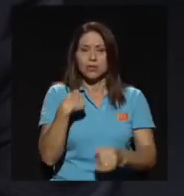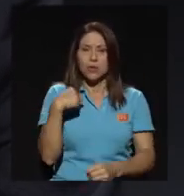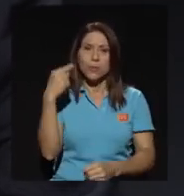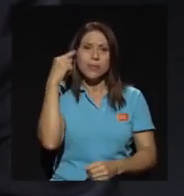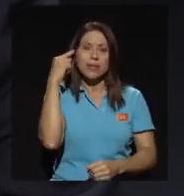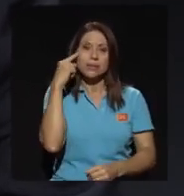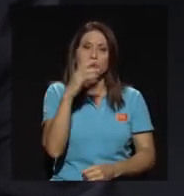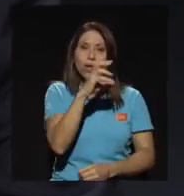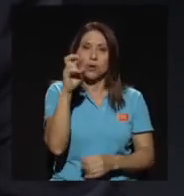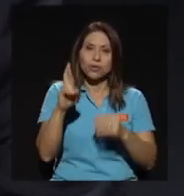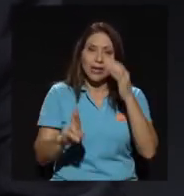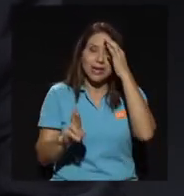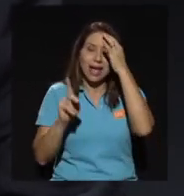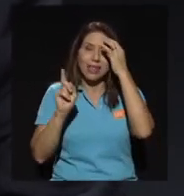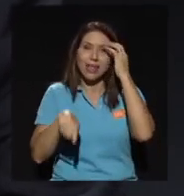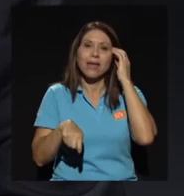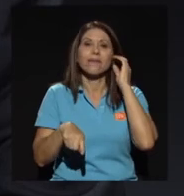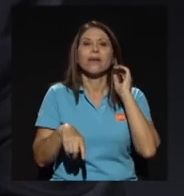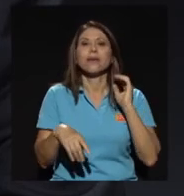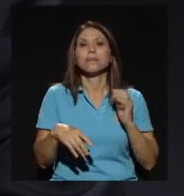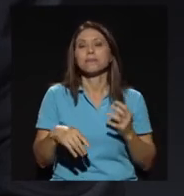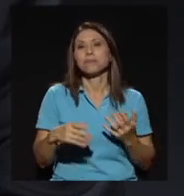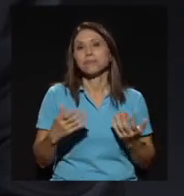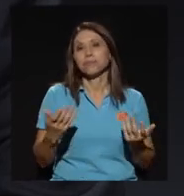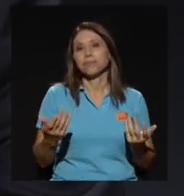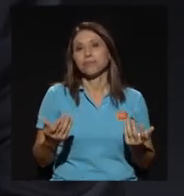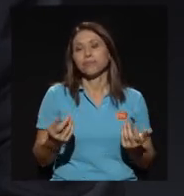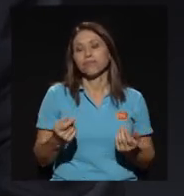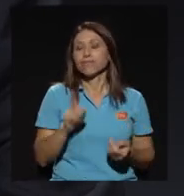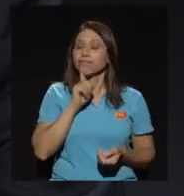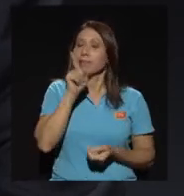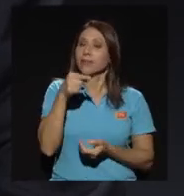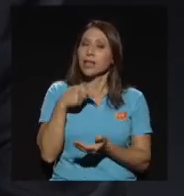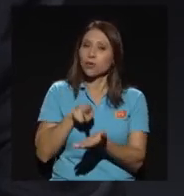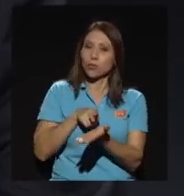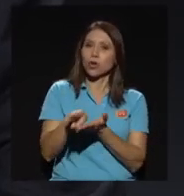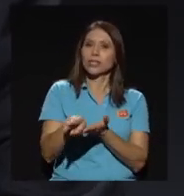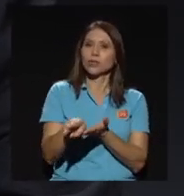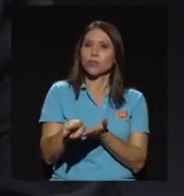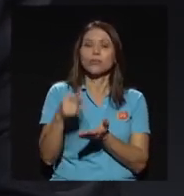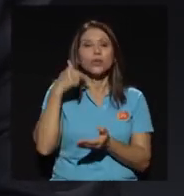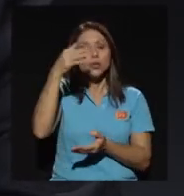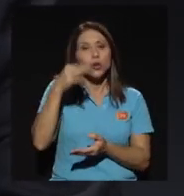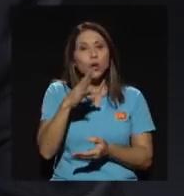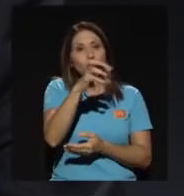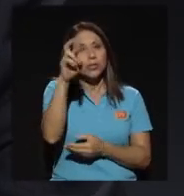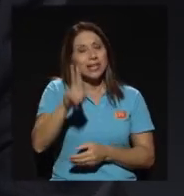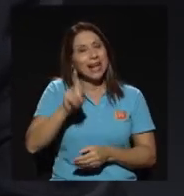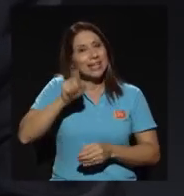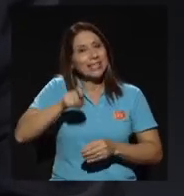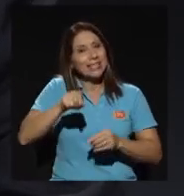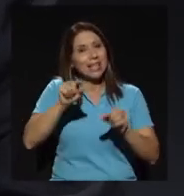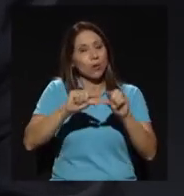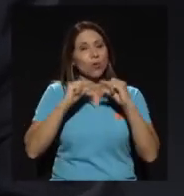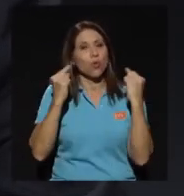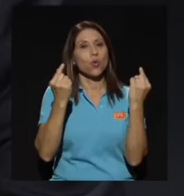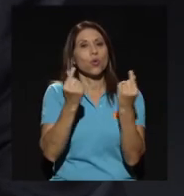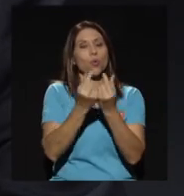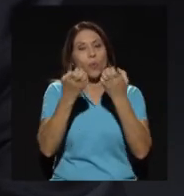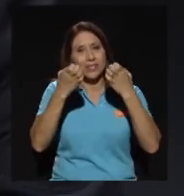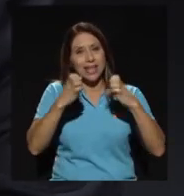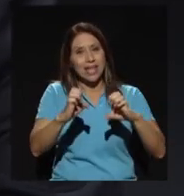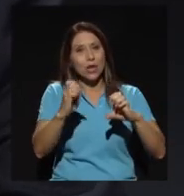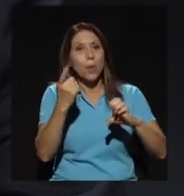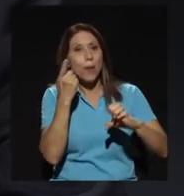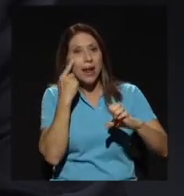costa rica tiene que ser para hacerle totalmente honesto armar un grupo estratégico para ver hacia como algo